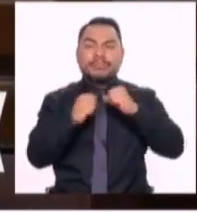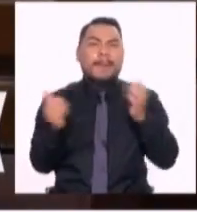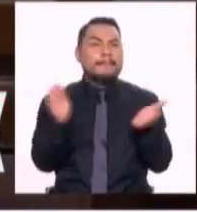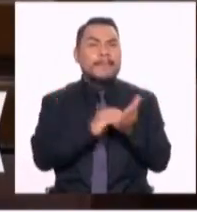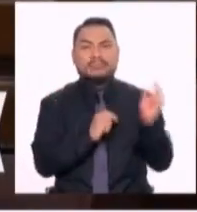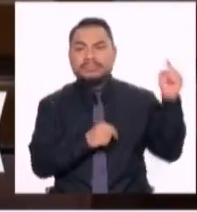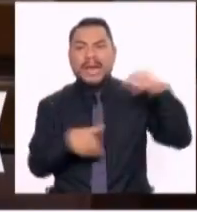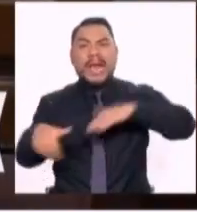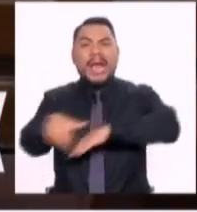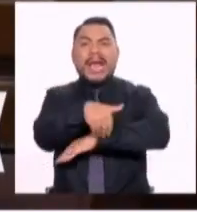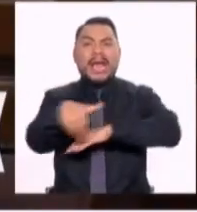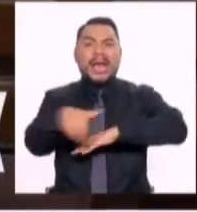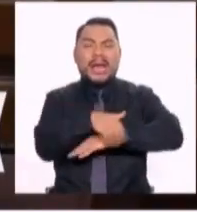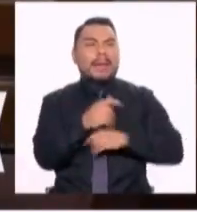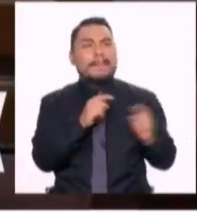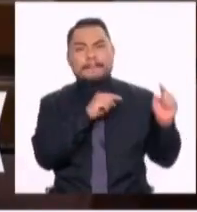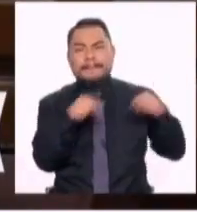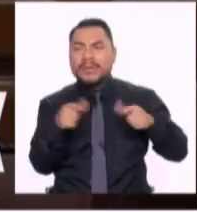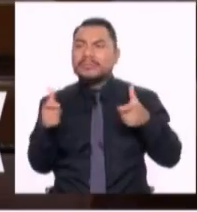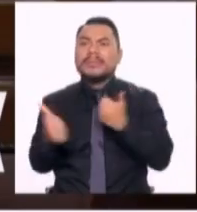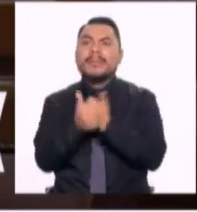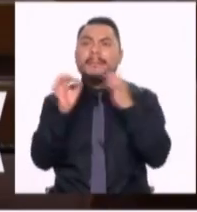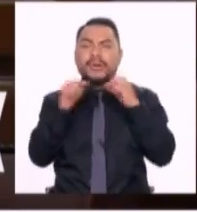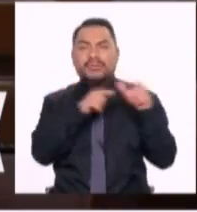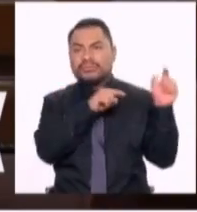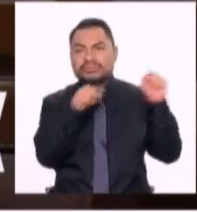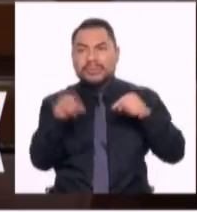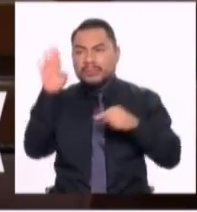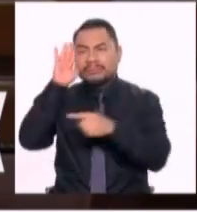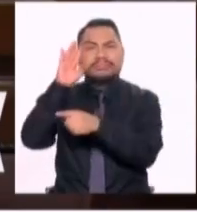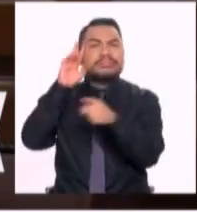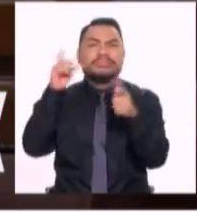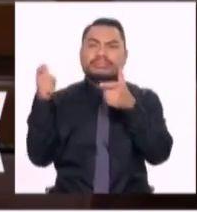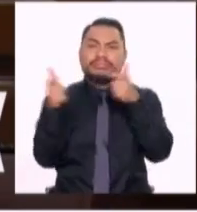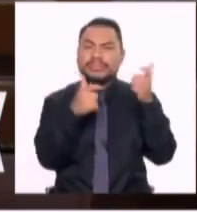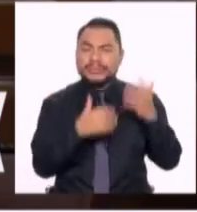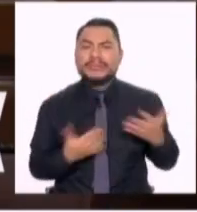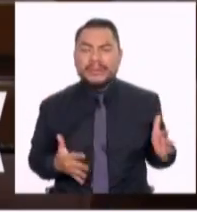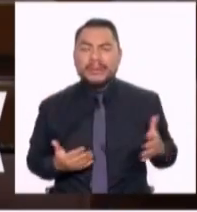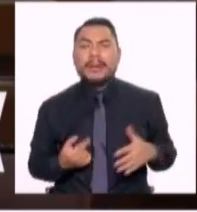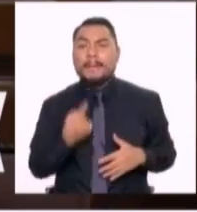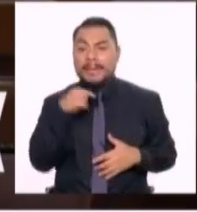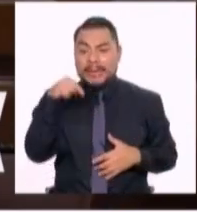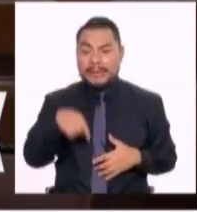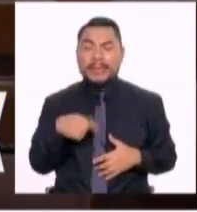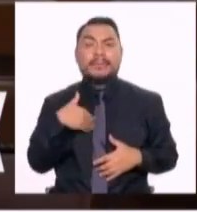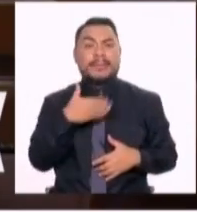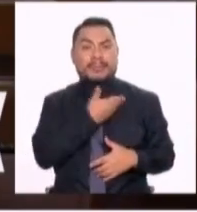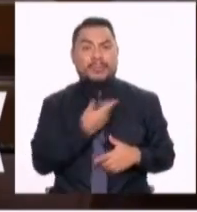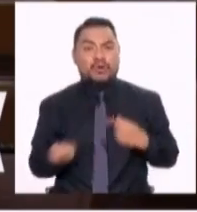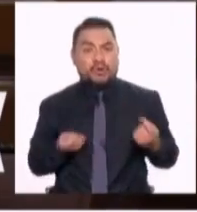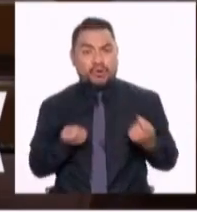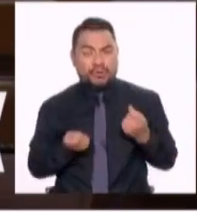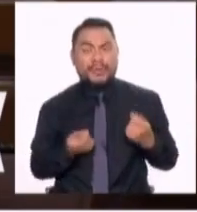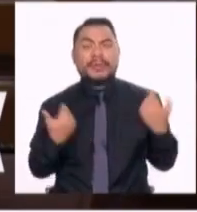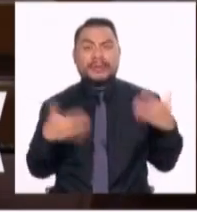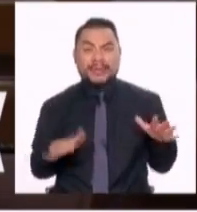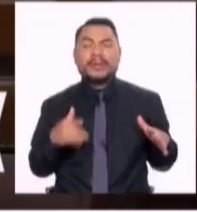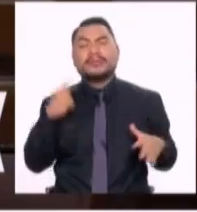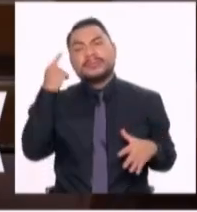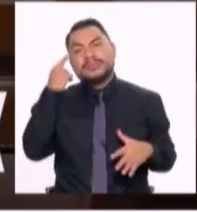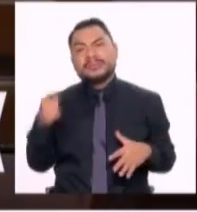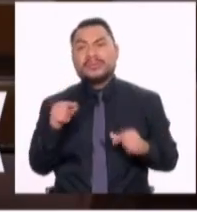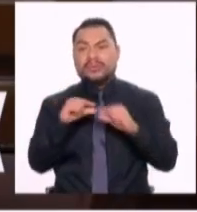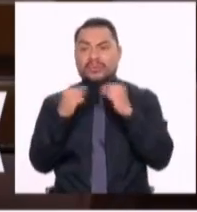del discurso tremendo de 3 horas hoy de doña Dina Boluarte. ¿Cuál es la óptica, cuál es la lectura? En todo caso, César Benavides, presidente del